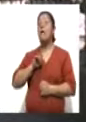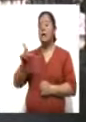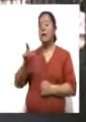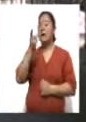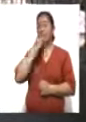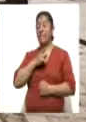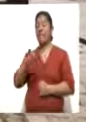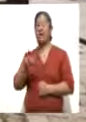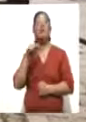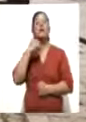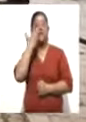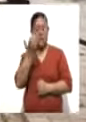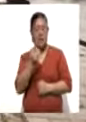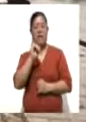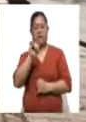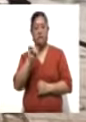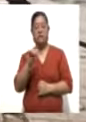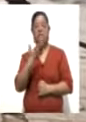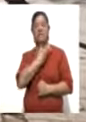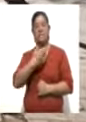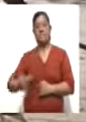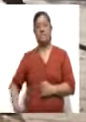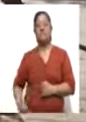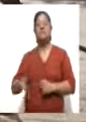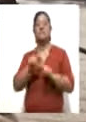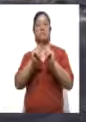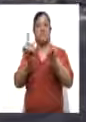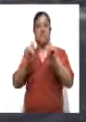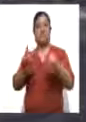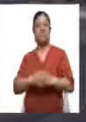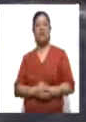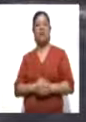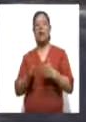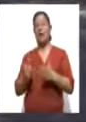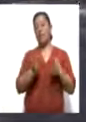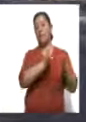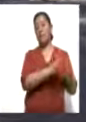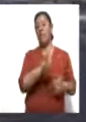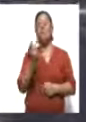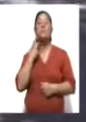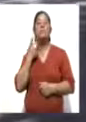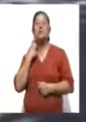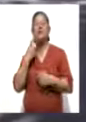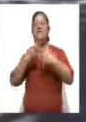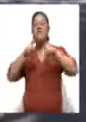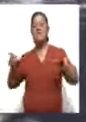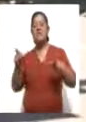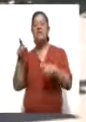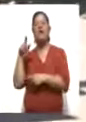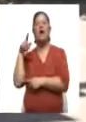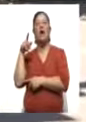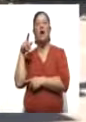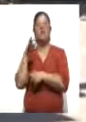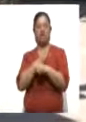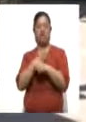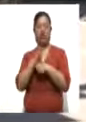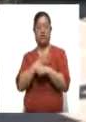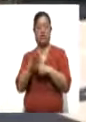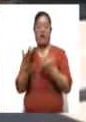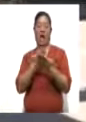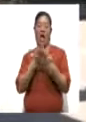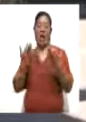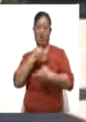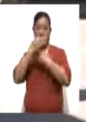que buscará la postulación a la presidencia municipal de Tlaxcala en un partido político distinto a Morena. Con información de Yacir